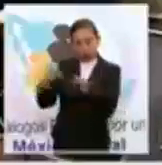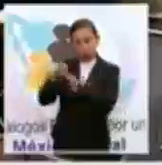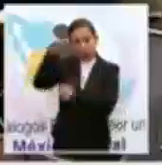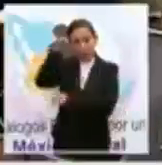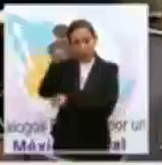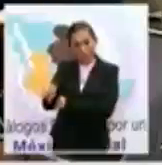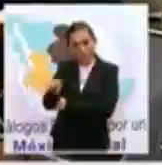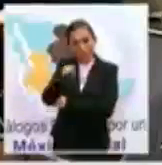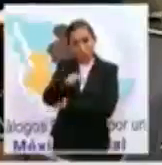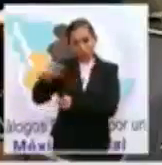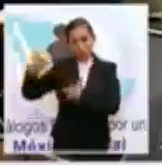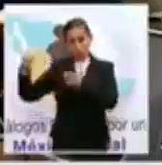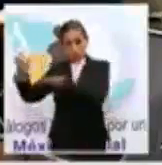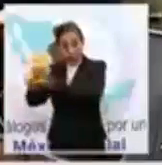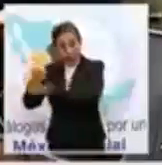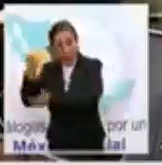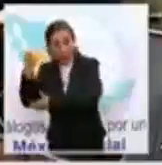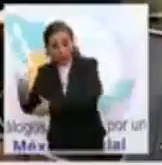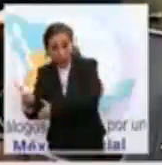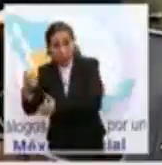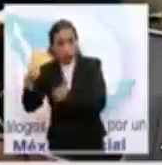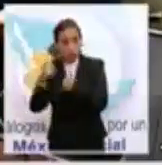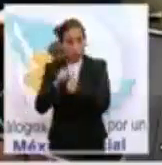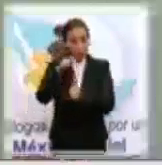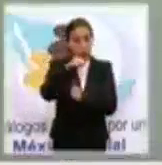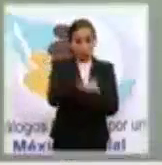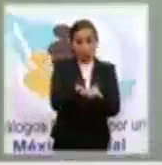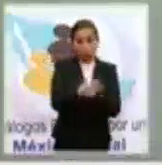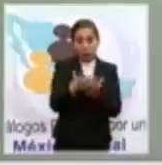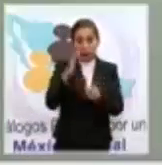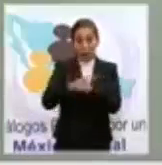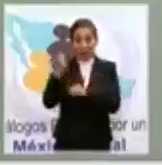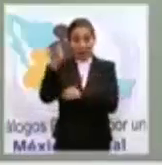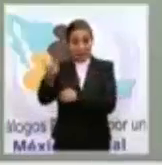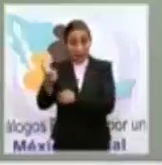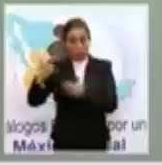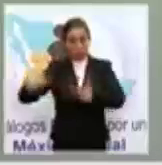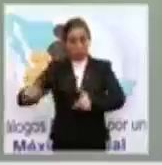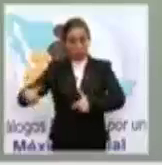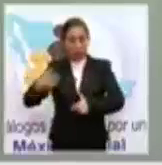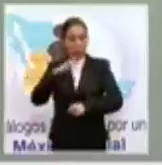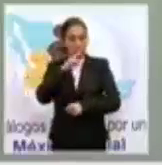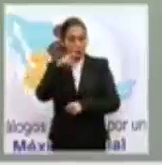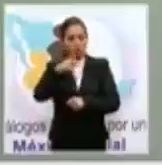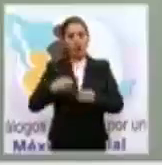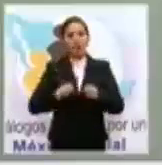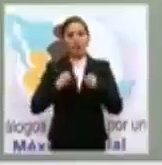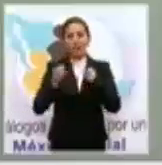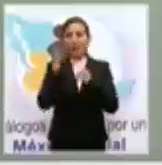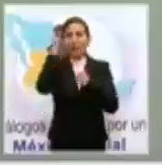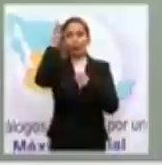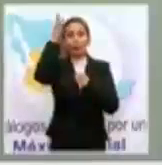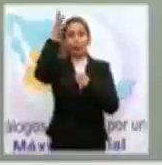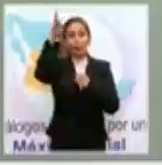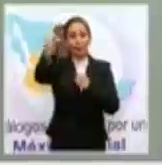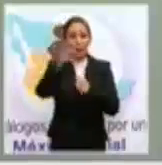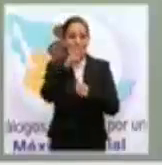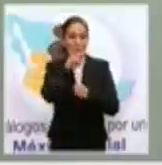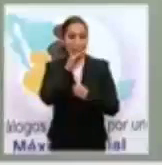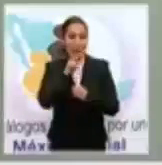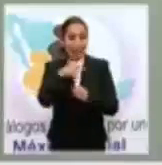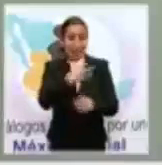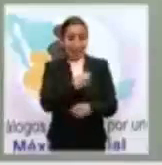correlacionado positivamente con puntaje en prueba estandarizada. Entonces, a mayores ingresos, entre más rico eres, mejor le van a tus hijos en las